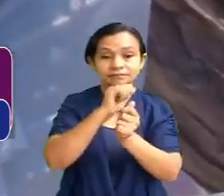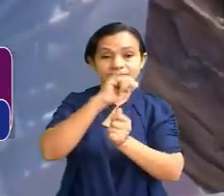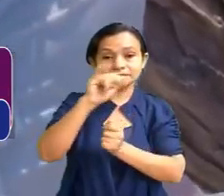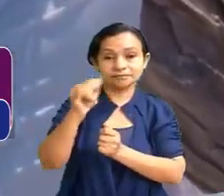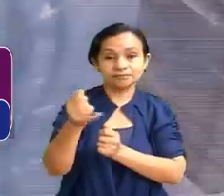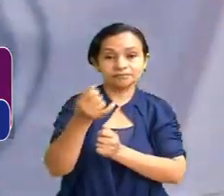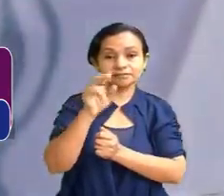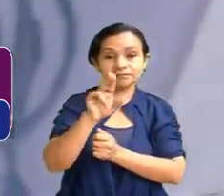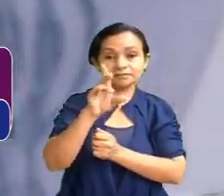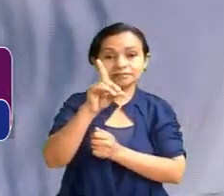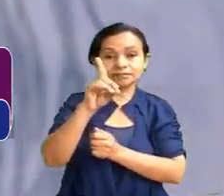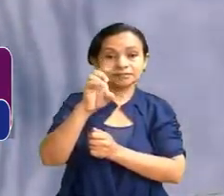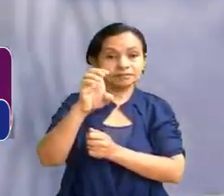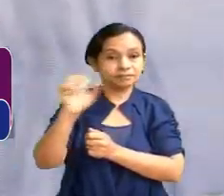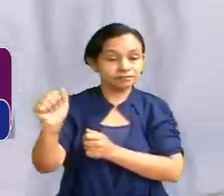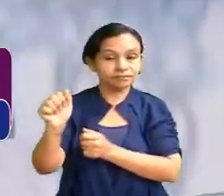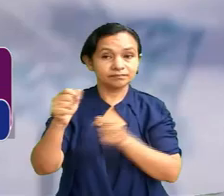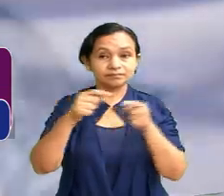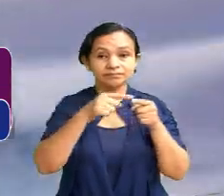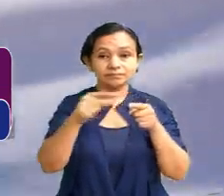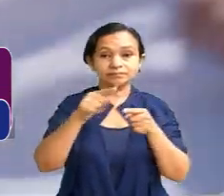del municipio